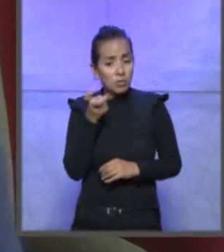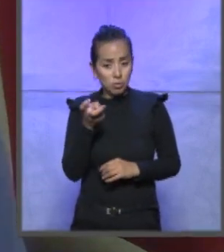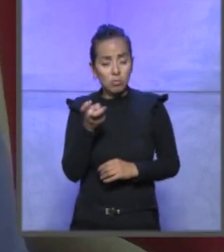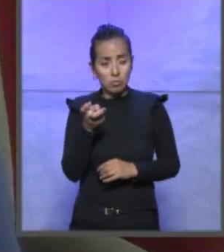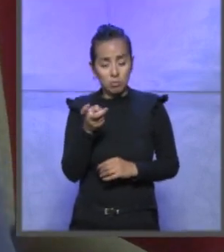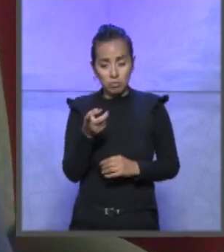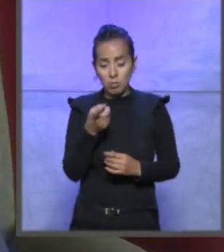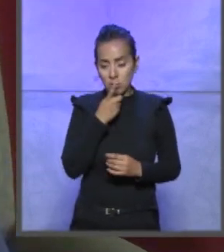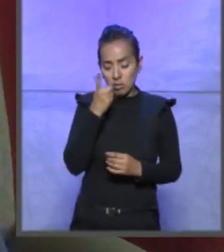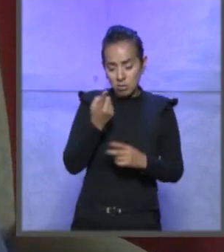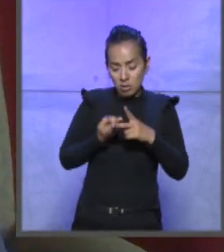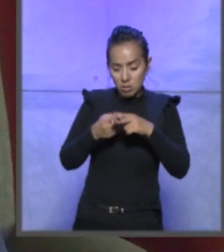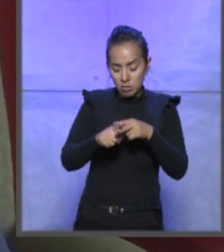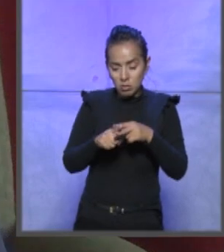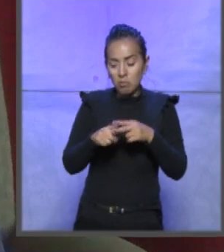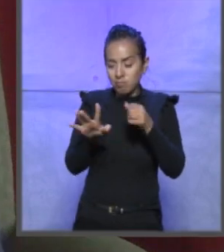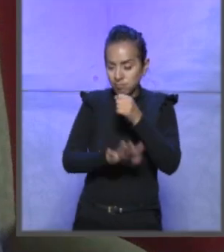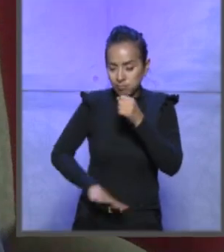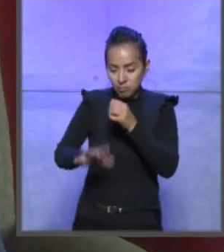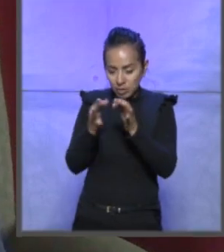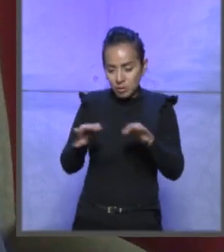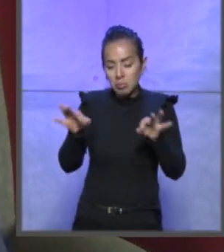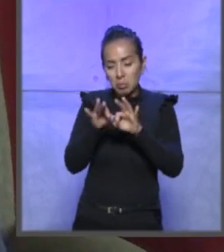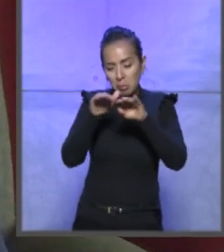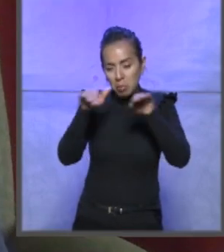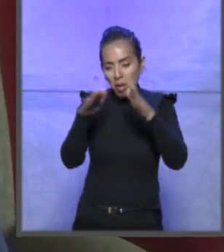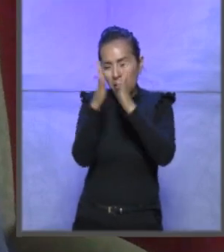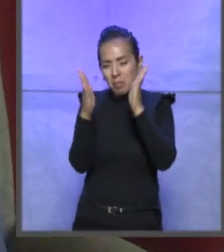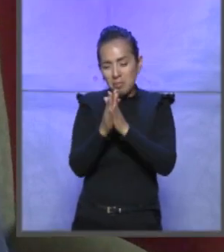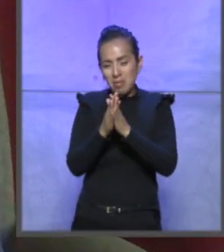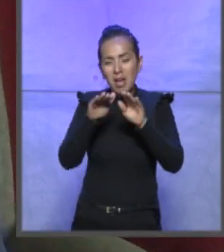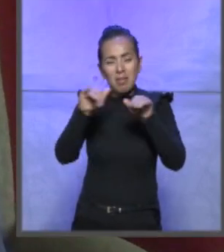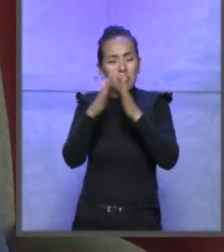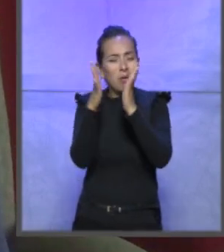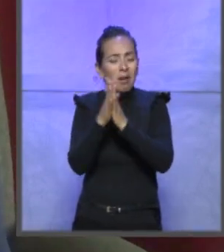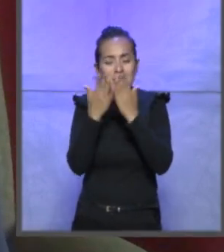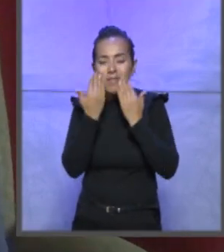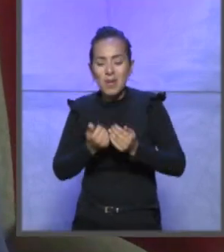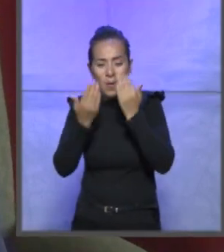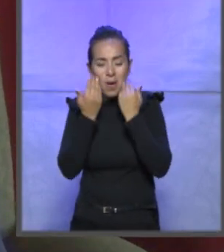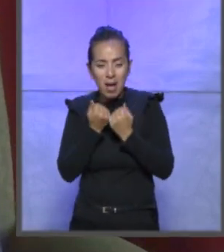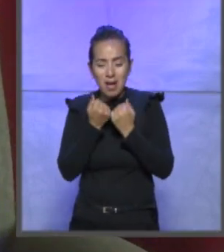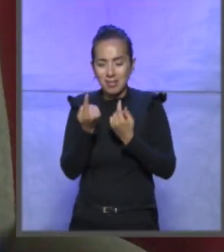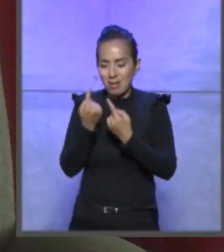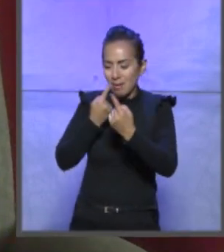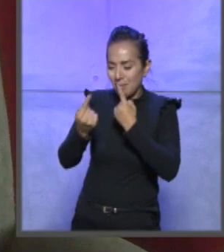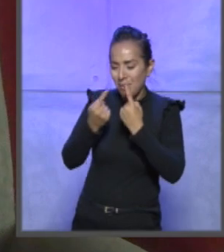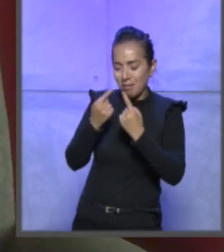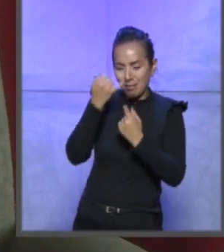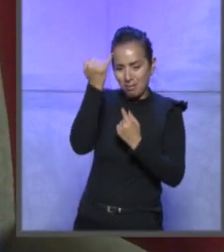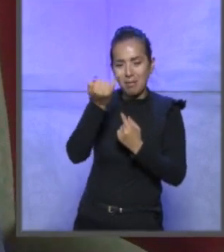es justamente, como lo decía al principio, la base fundamental de nuestra democracia. La democracia no podría existir sin el debate